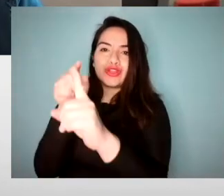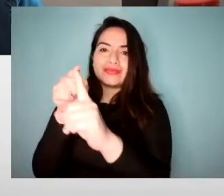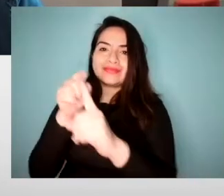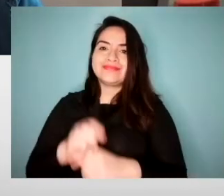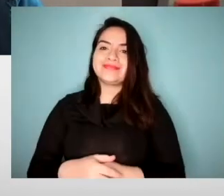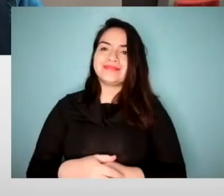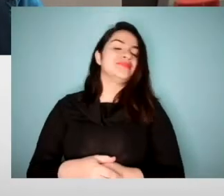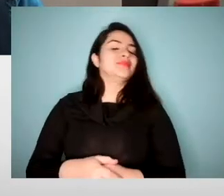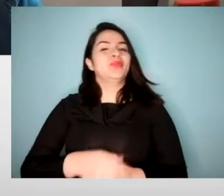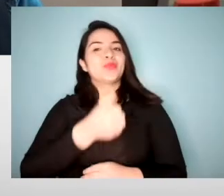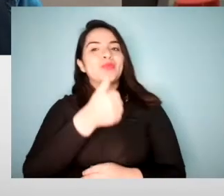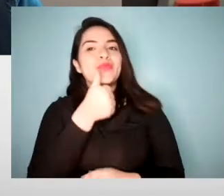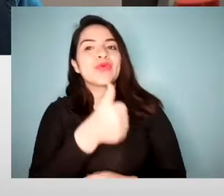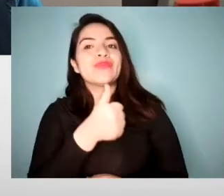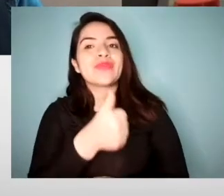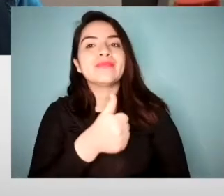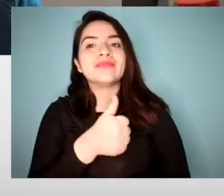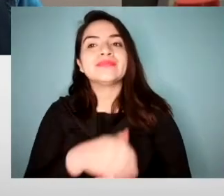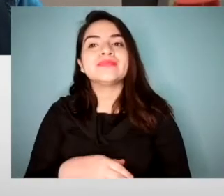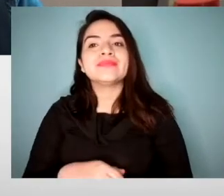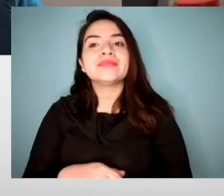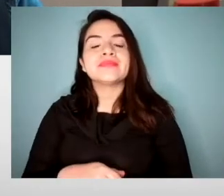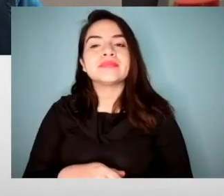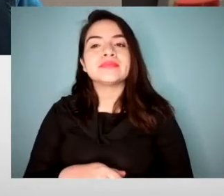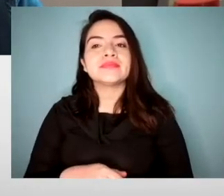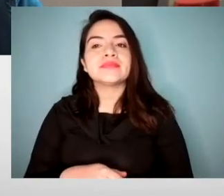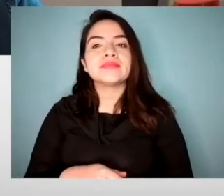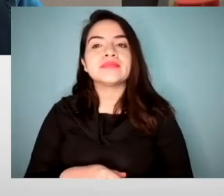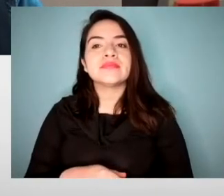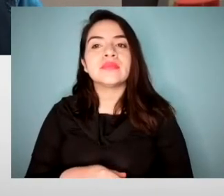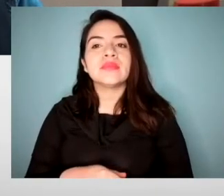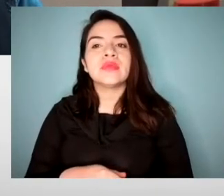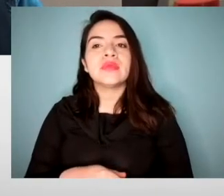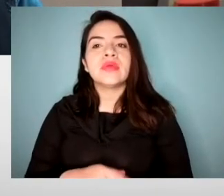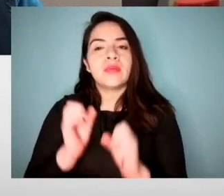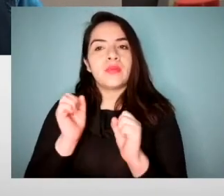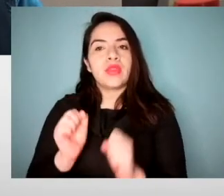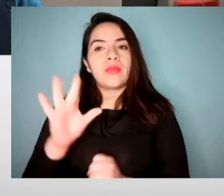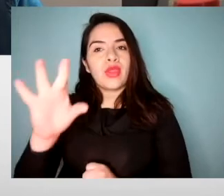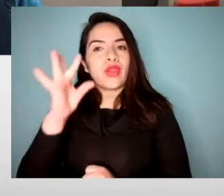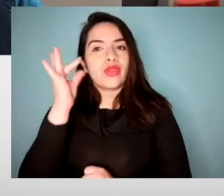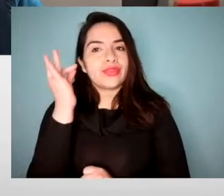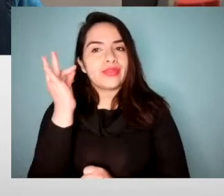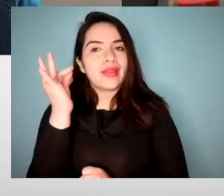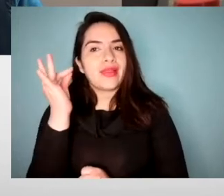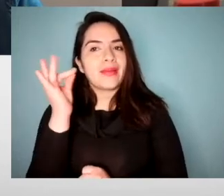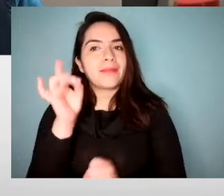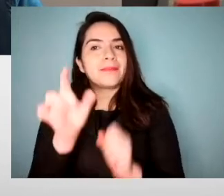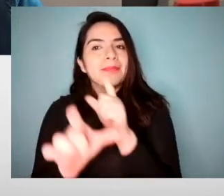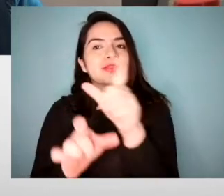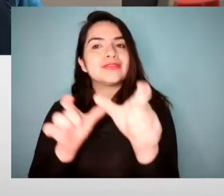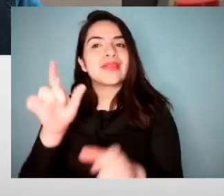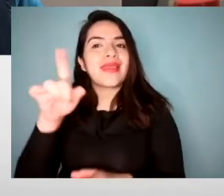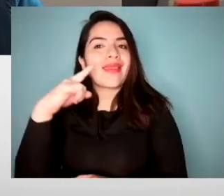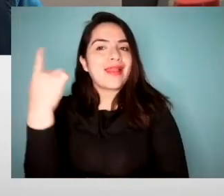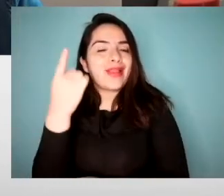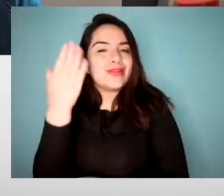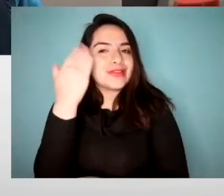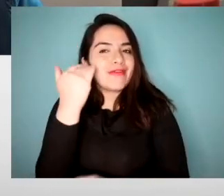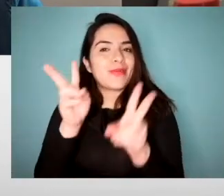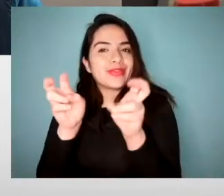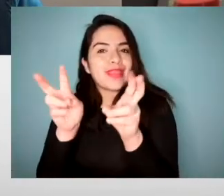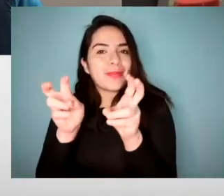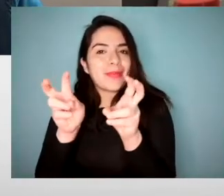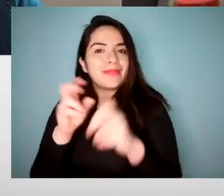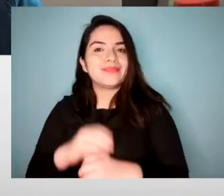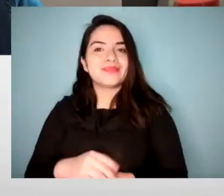Muy bien. Tomando esto en cuenta, ¿en qué áreas podemos encontrar, para las personas que generalmente no sabemos sobre estos temas, en qué